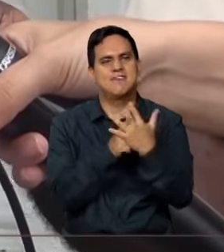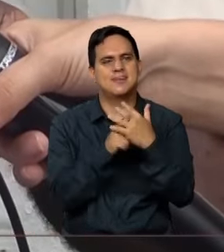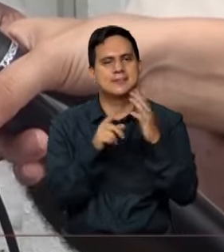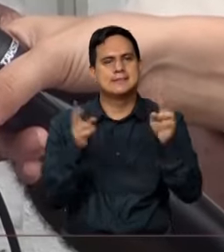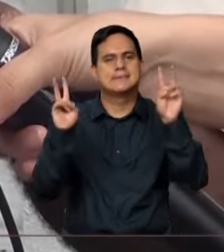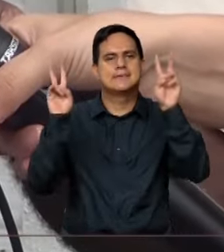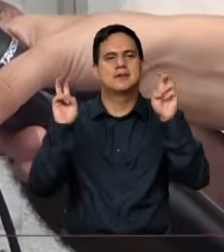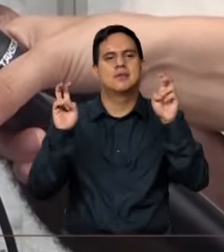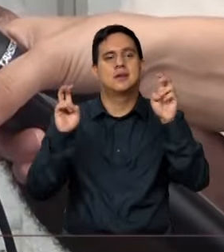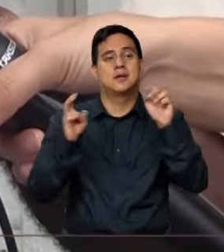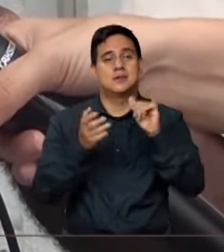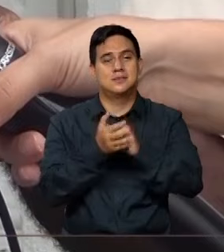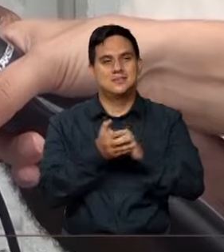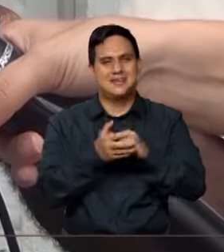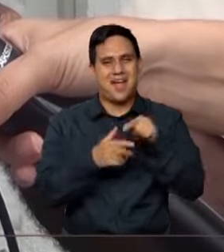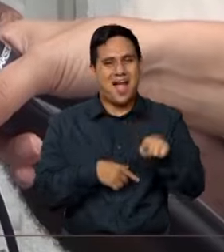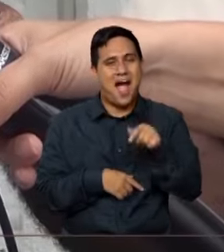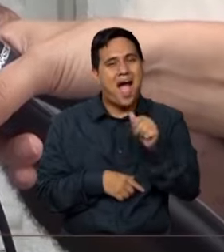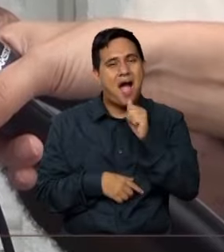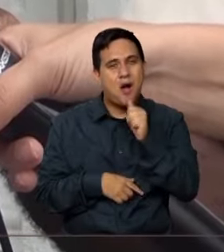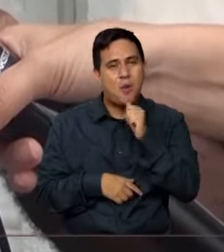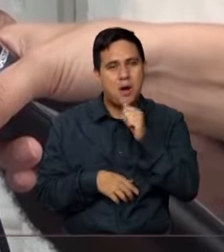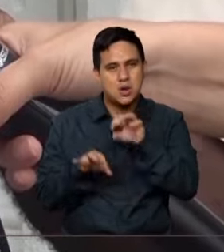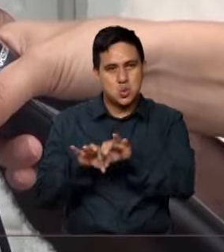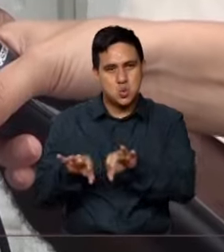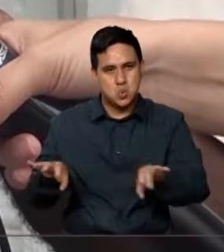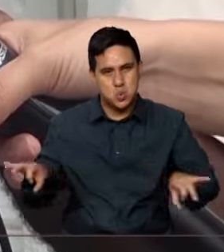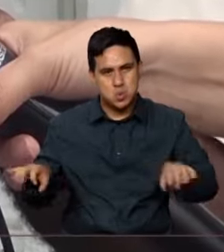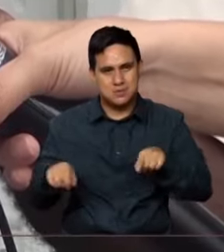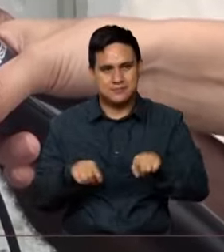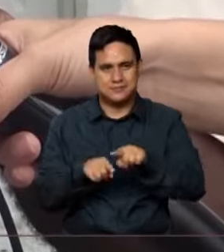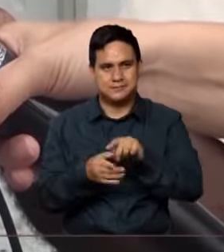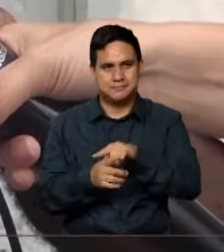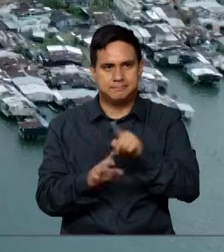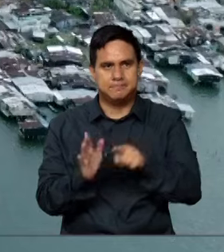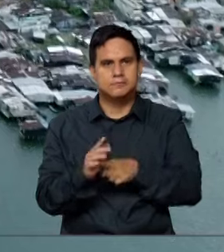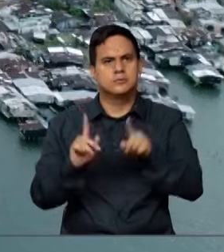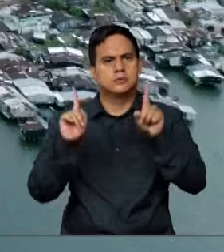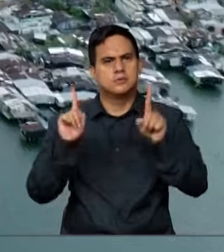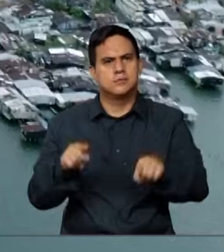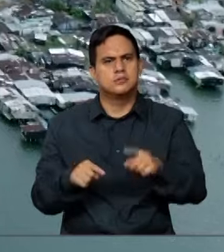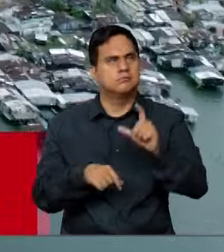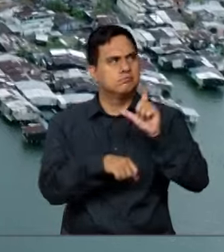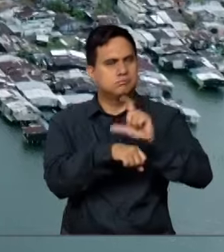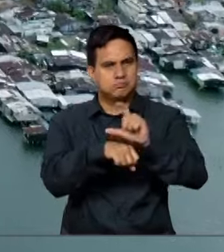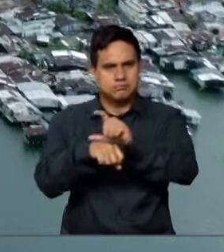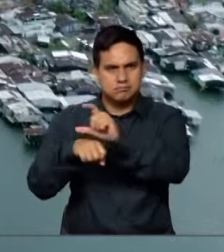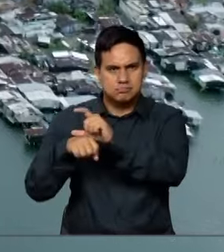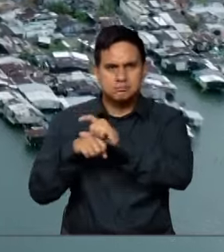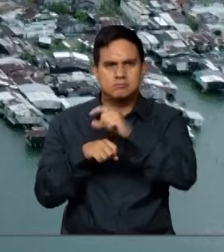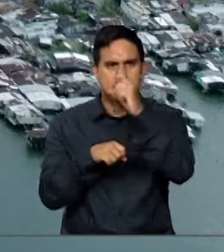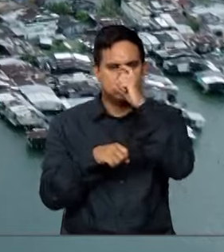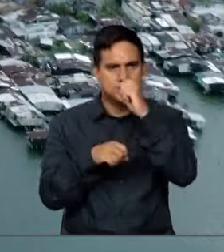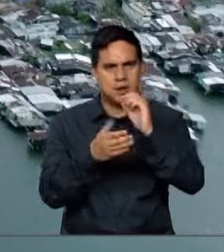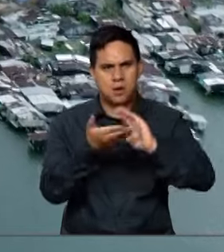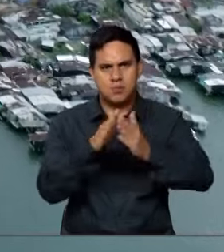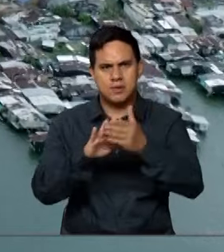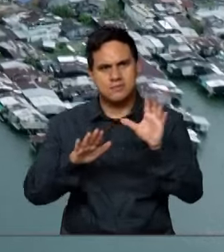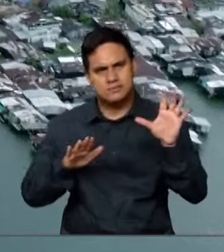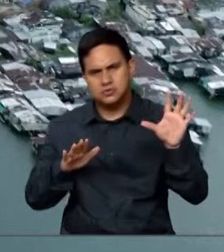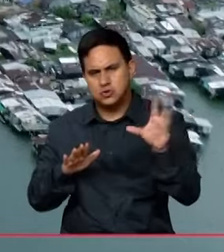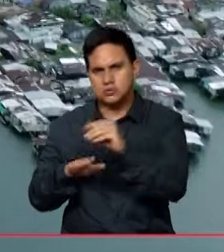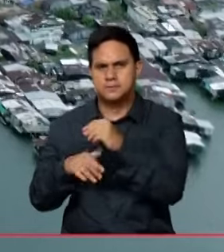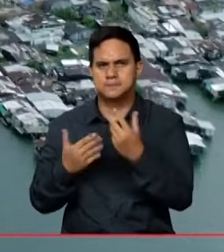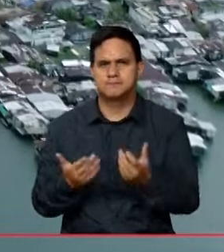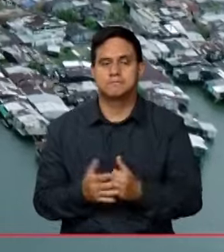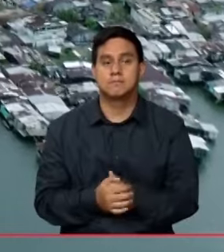más grande, otro es en fortalecimiento en las instituciones educativas, en un colegio de cada comuna. Y el otro